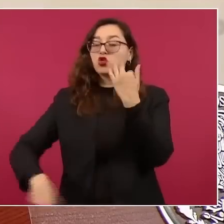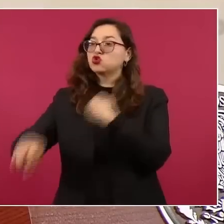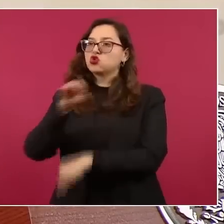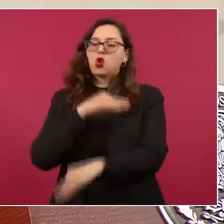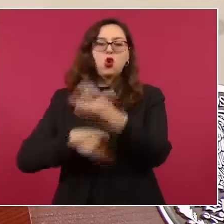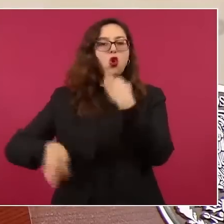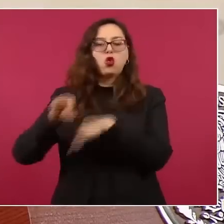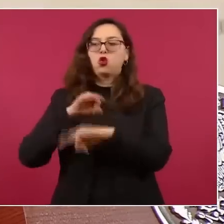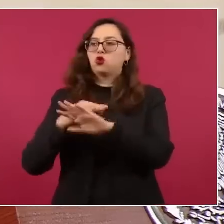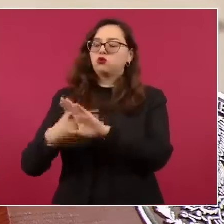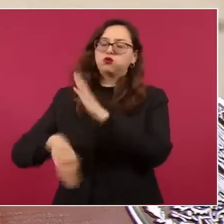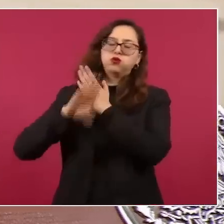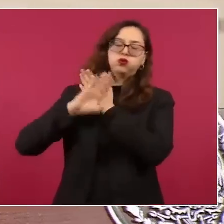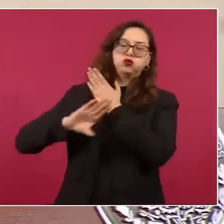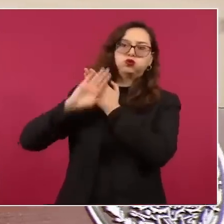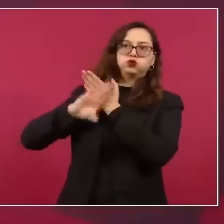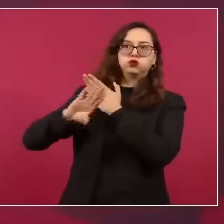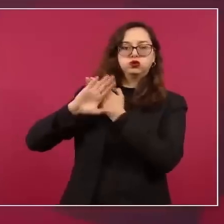Entonces,